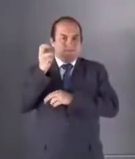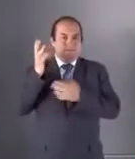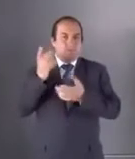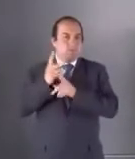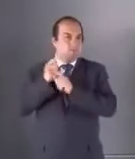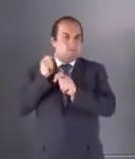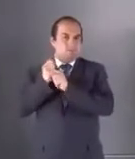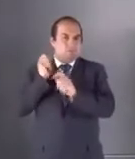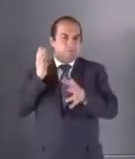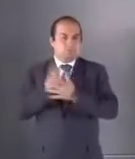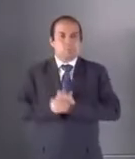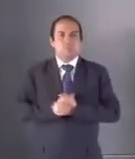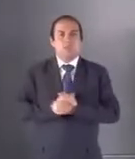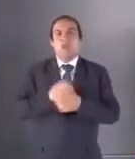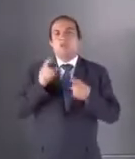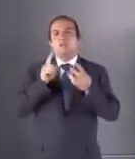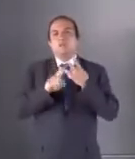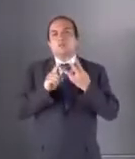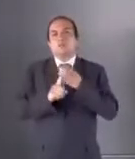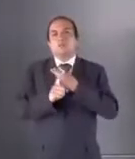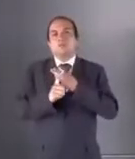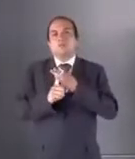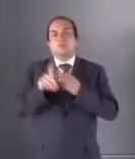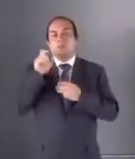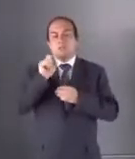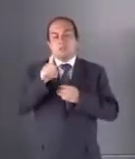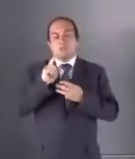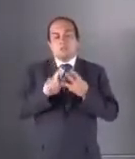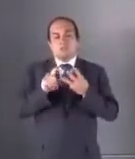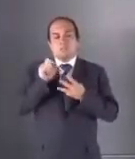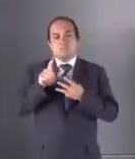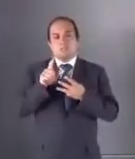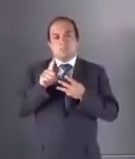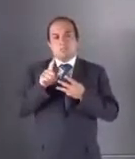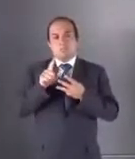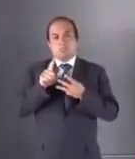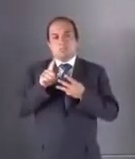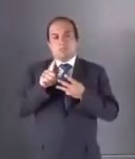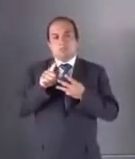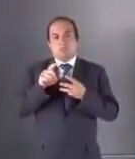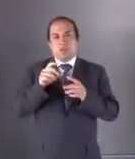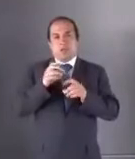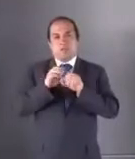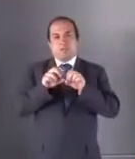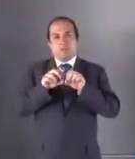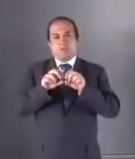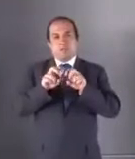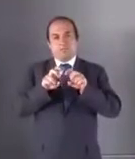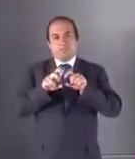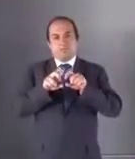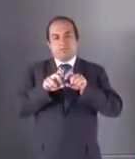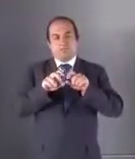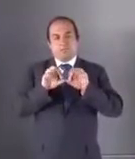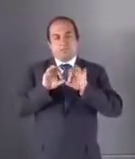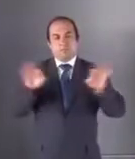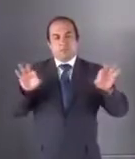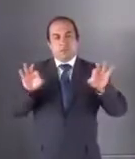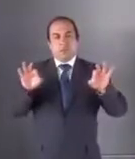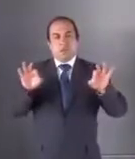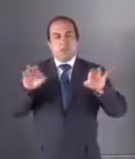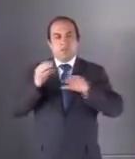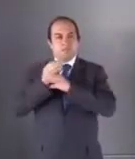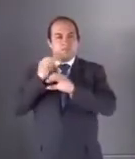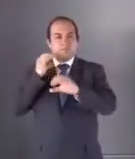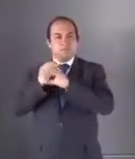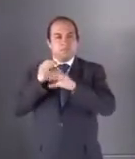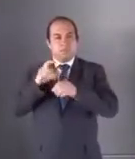tercero, además de este cablebús, se está trabajando con la Secretaría de Movilidad para ordenar el